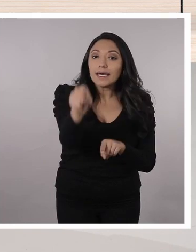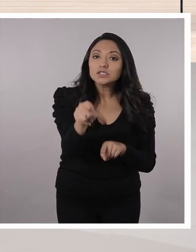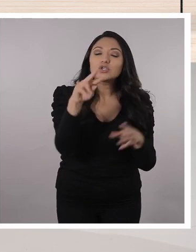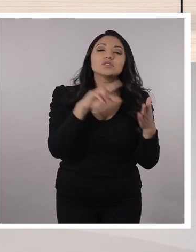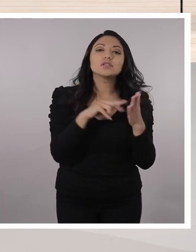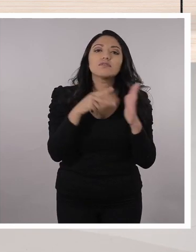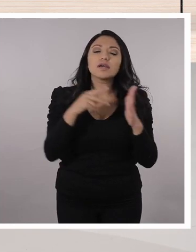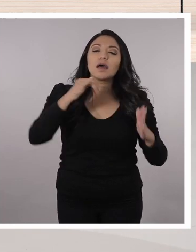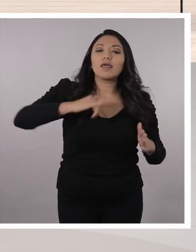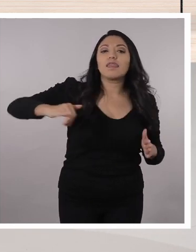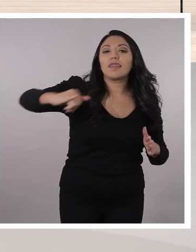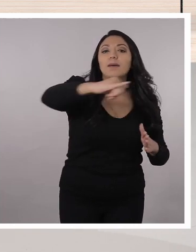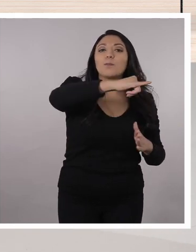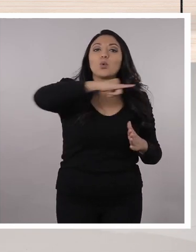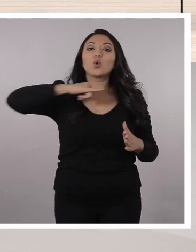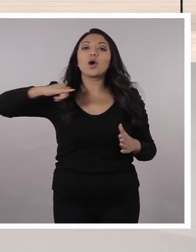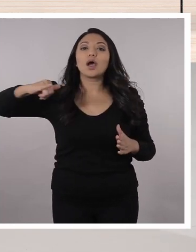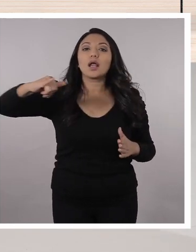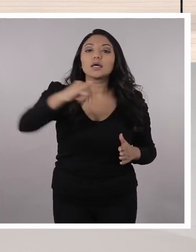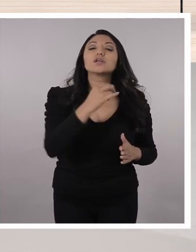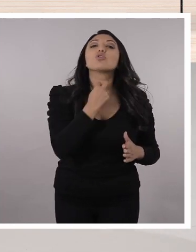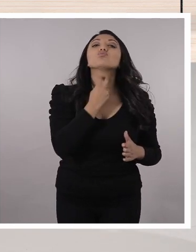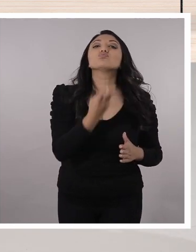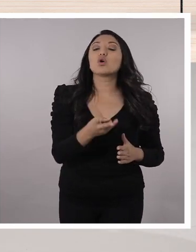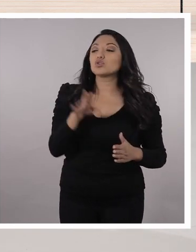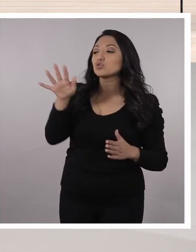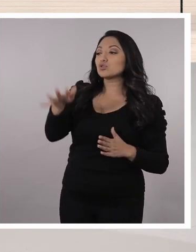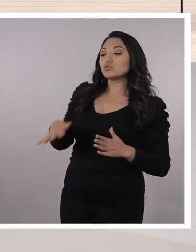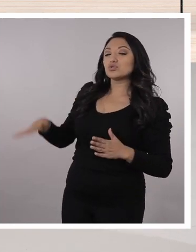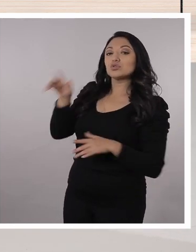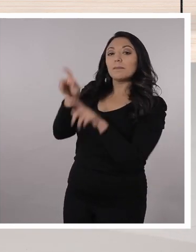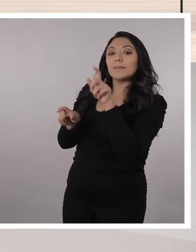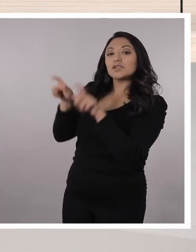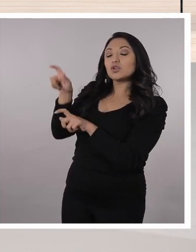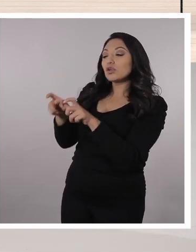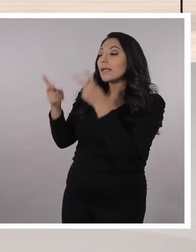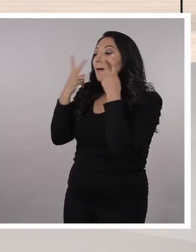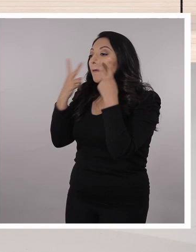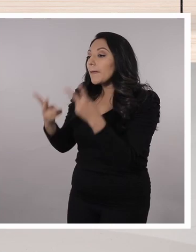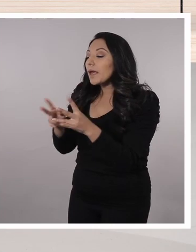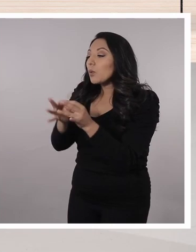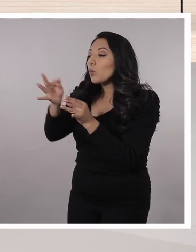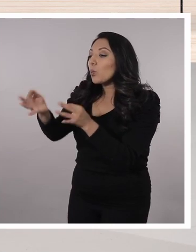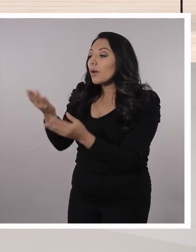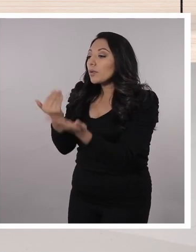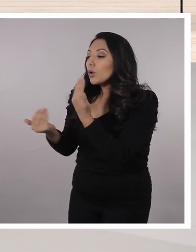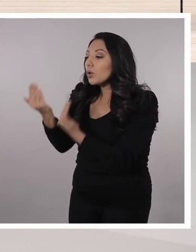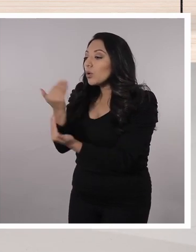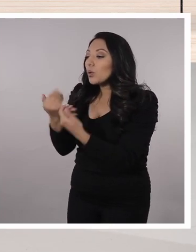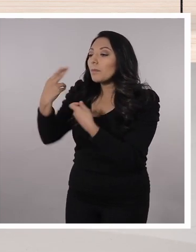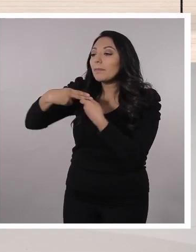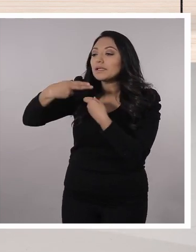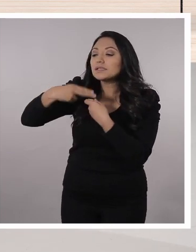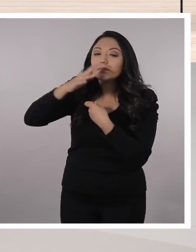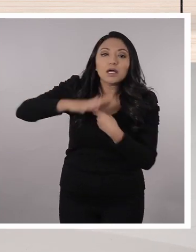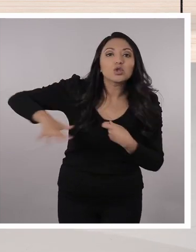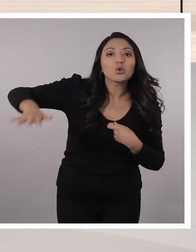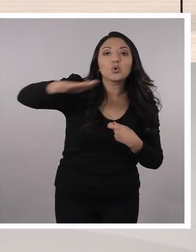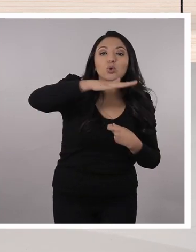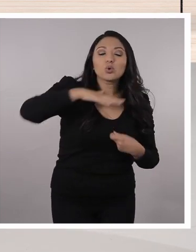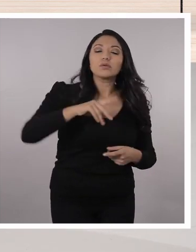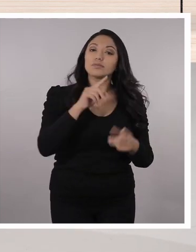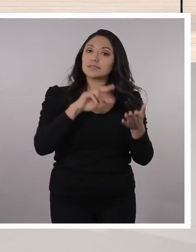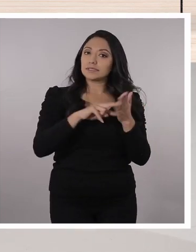práctica la democracia, ¿sí? Dar voz, permitir o escuchar que todos y todas participen, y eso es muy importante en una